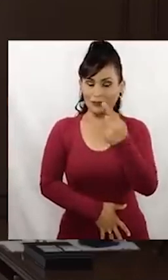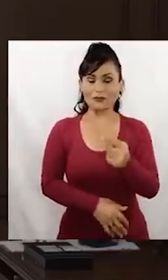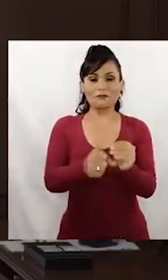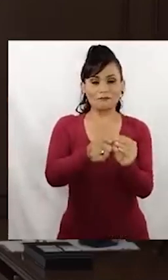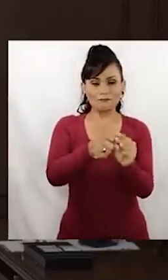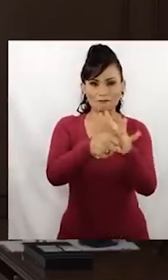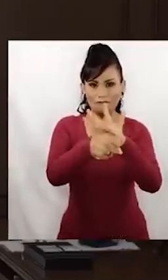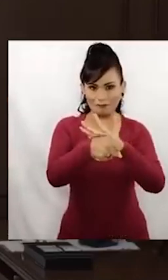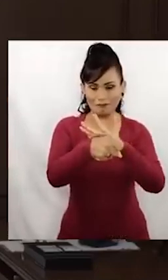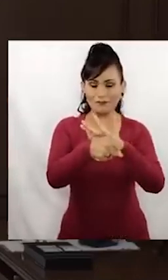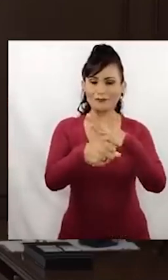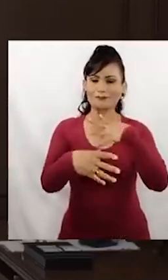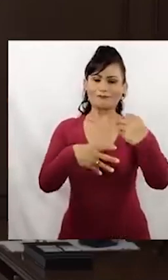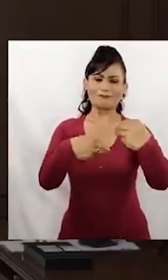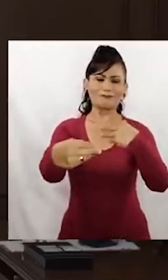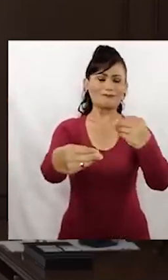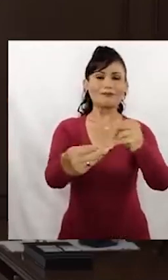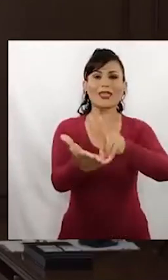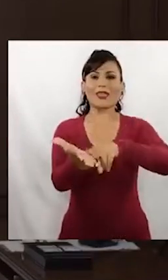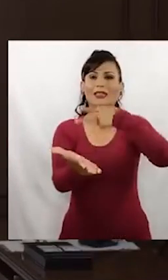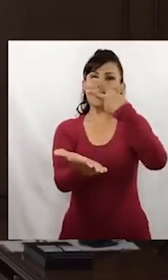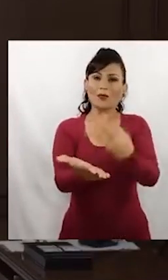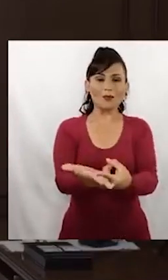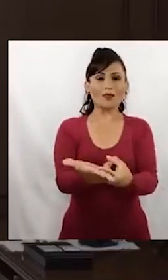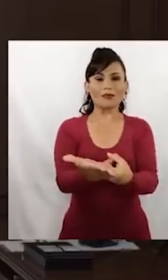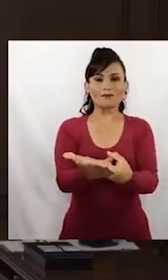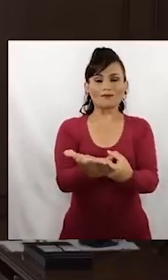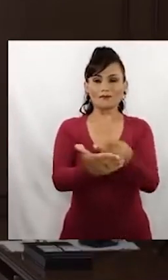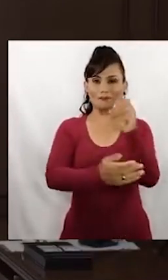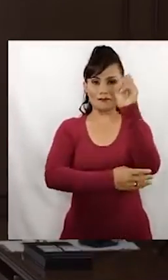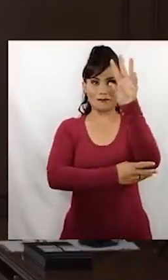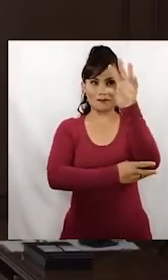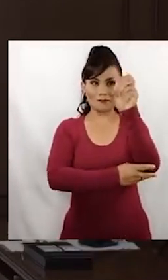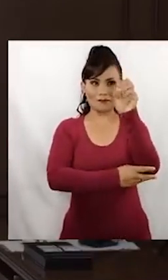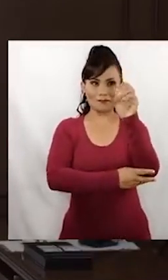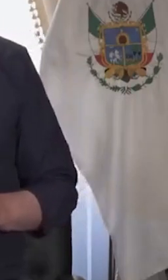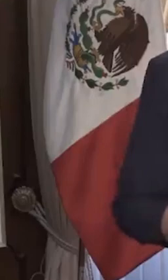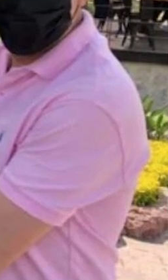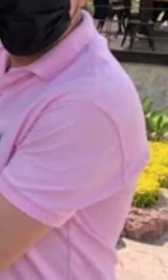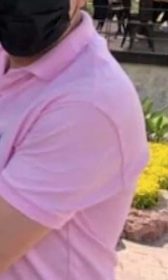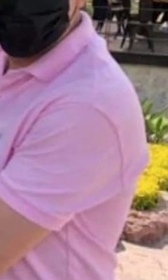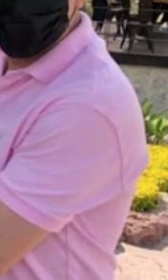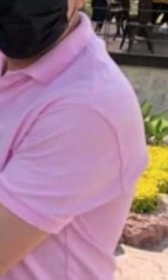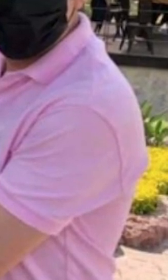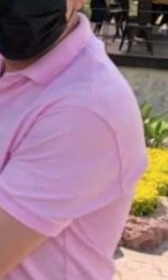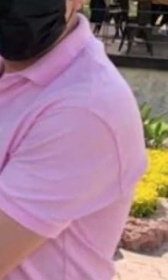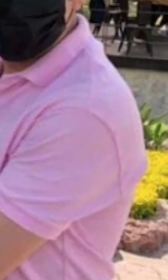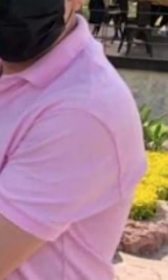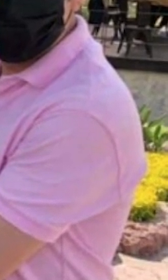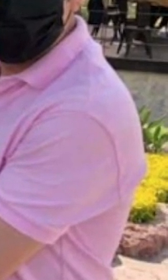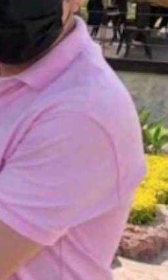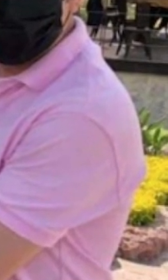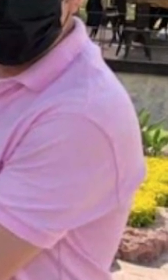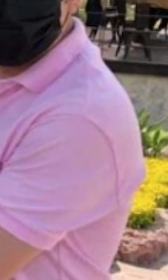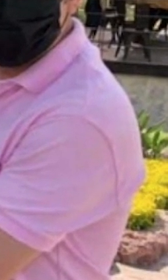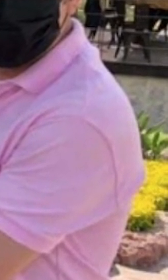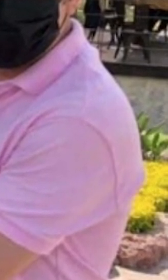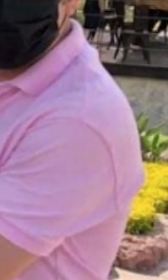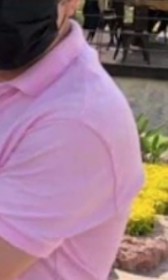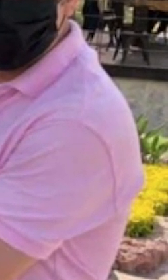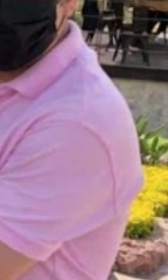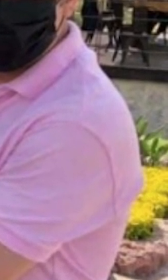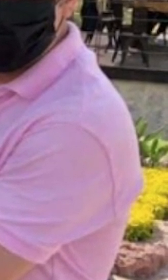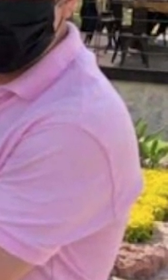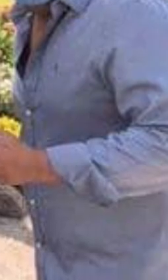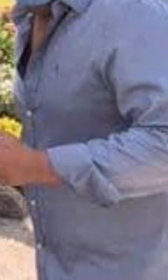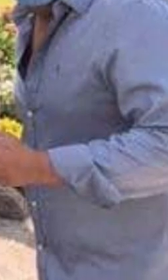El gobernador de Querétaro, Francisco Domínguez Servién, desató críticas en su contra tras difundirse un par de fotografías de una